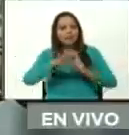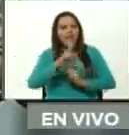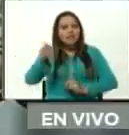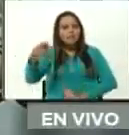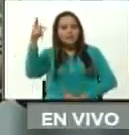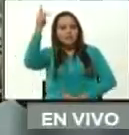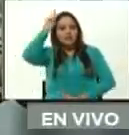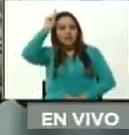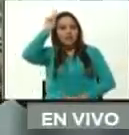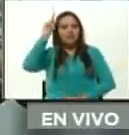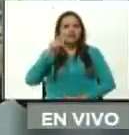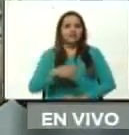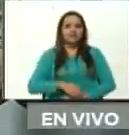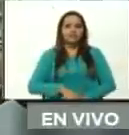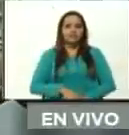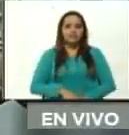indígenas.